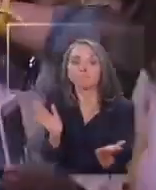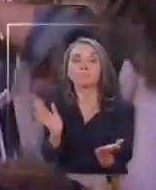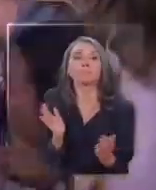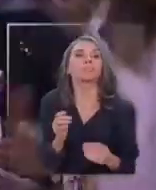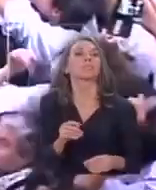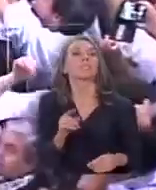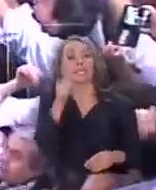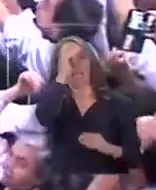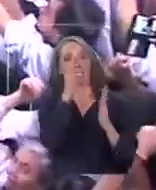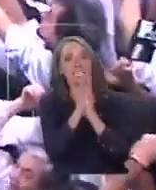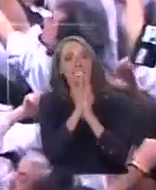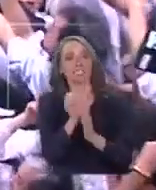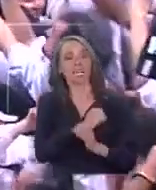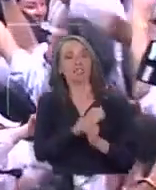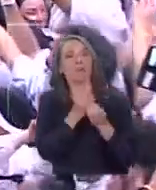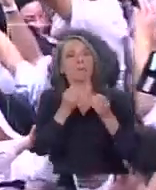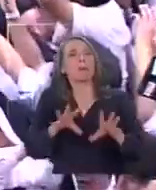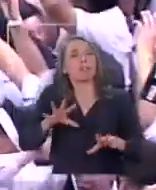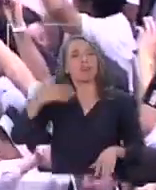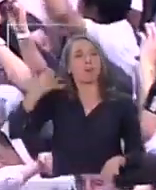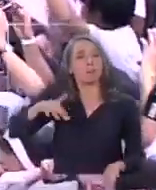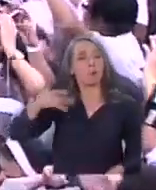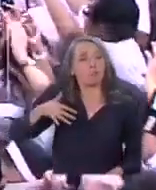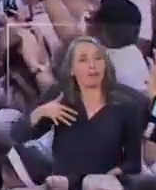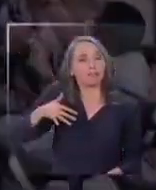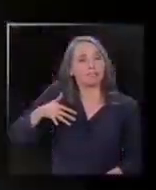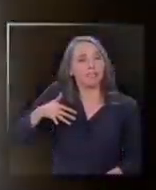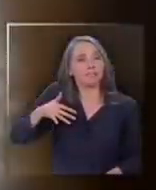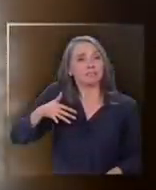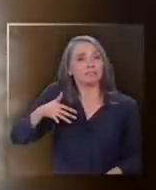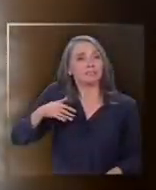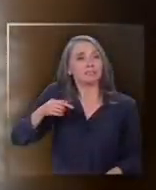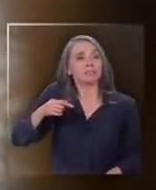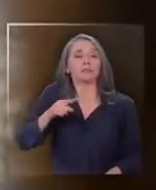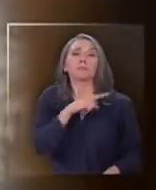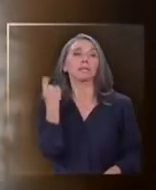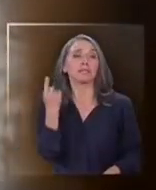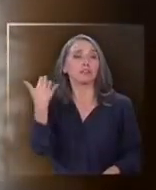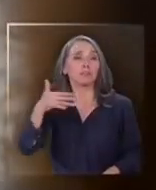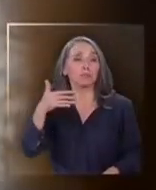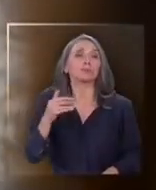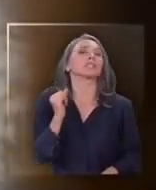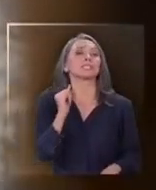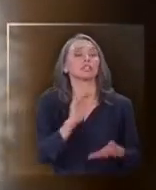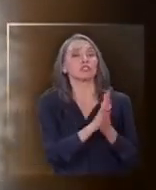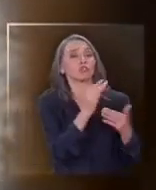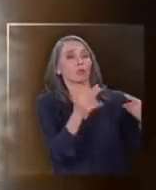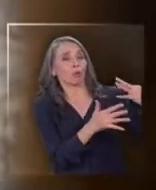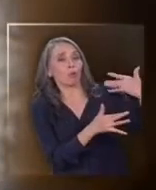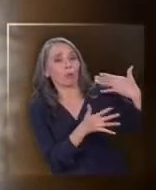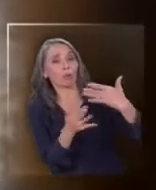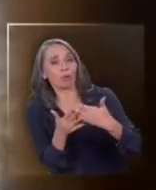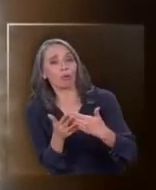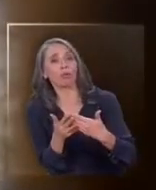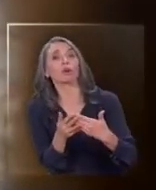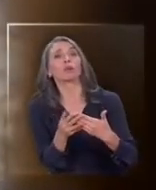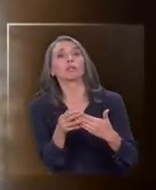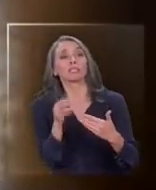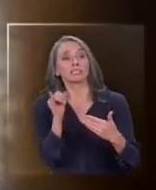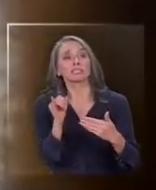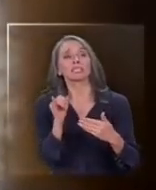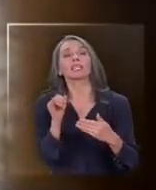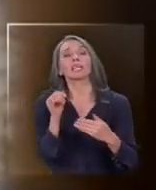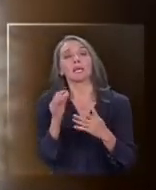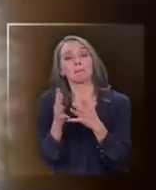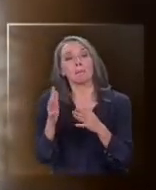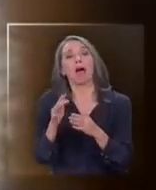relevancia la Iglesia Católica en Chile? Yo creo que en función de todo lo que ha pasado, claro que la voz es mucho más frágil